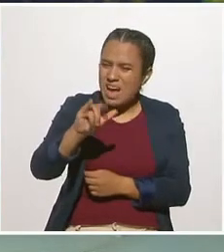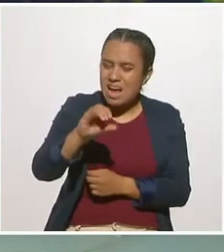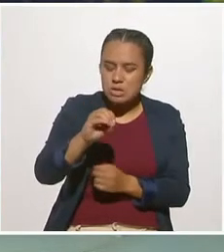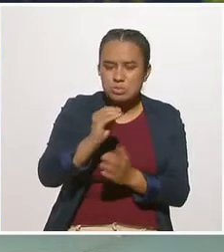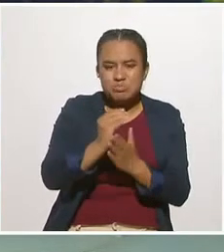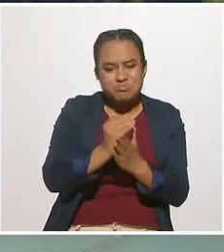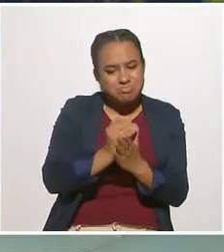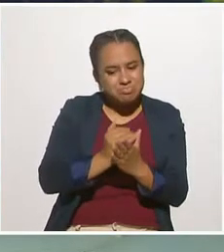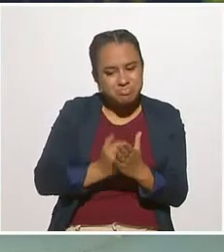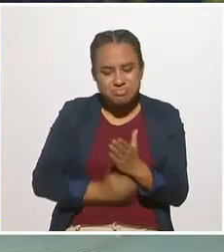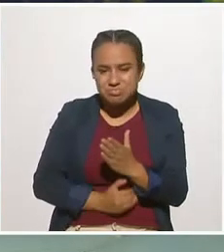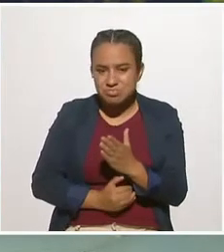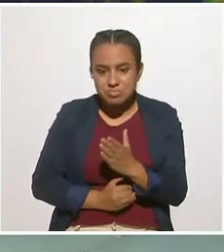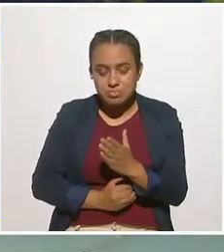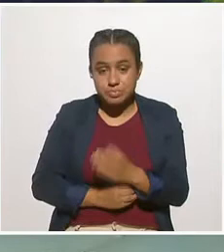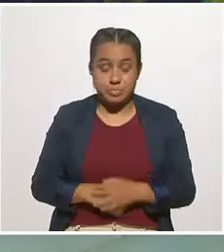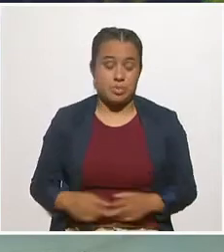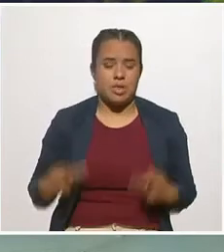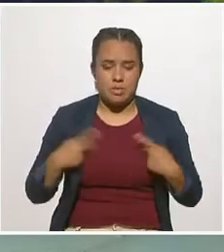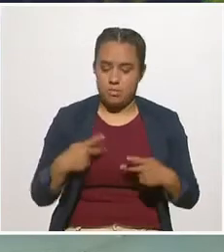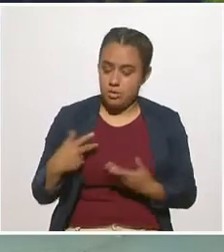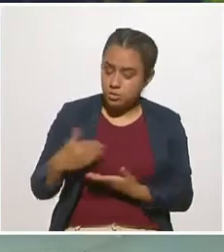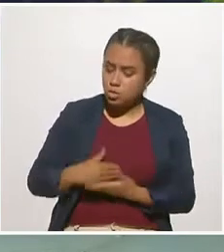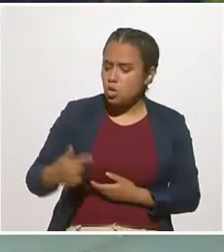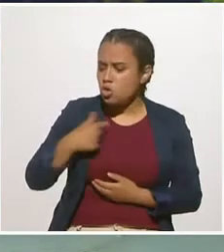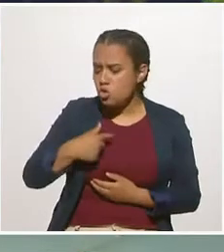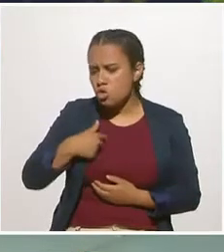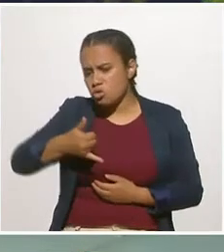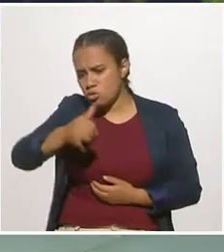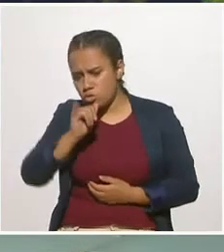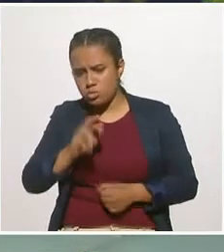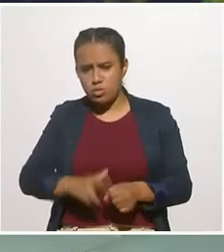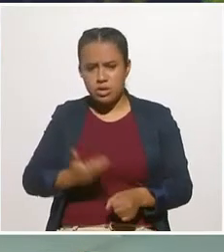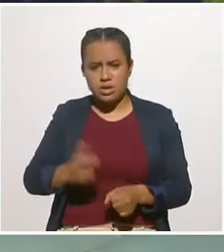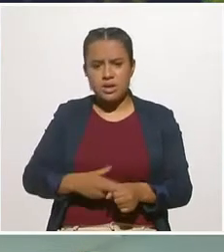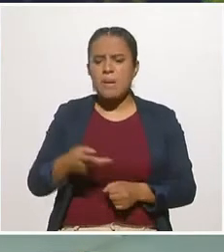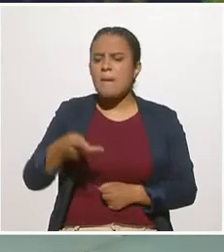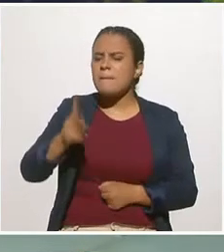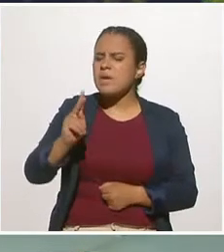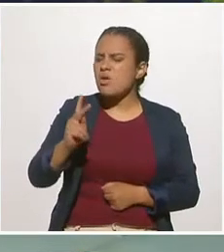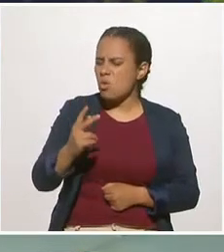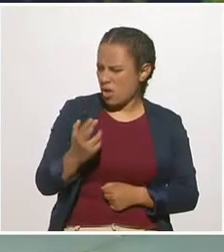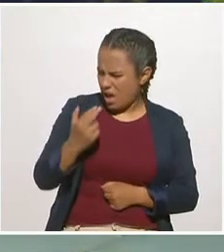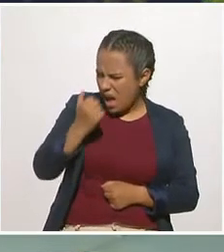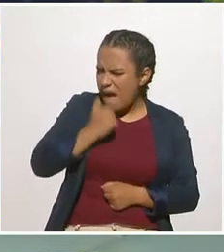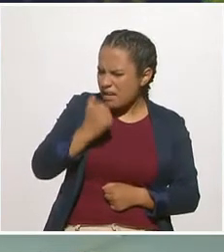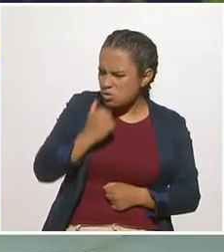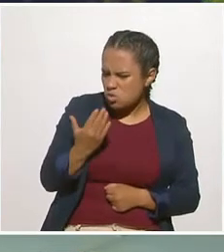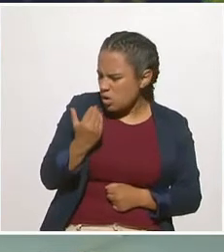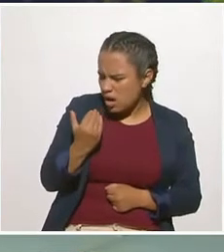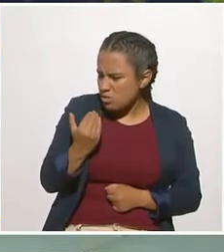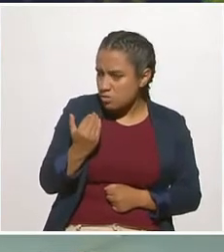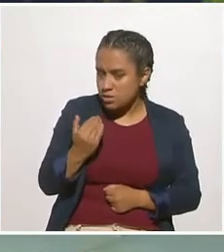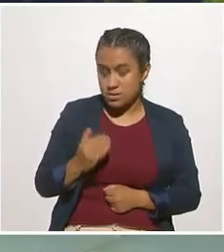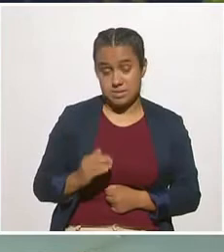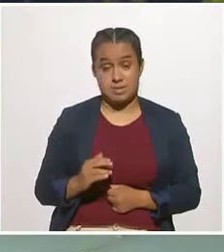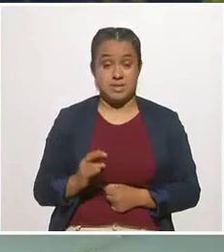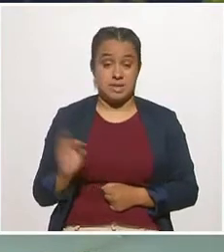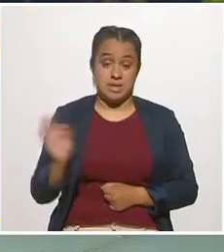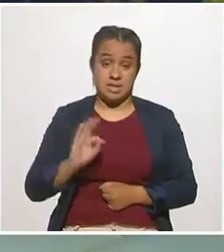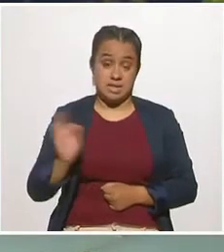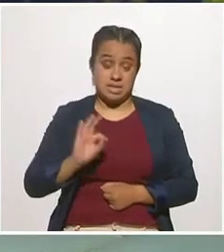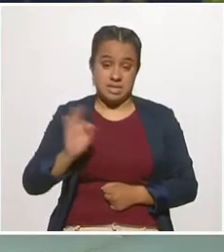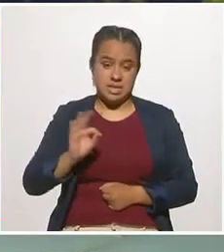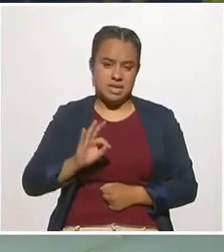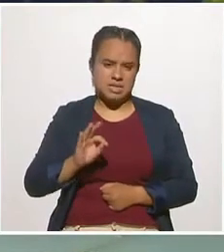un paciente y dice, bueno, es que yo tomo refresco, pero es sin azúcar, finalmente, tal vez en la glucosa no estamos viendo